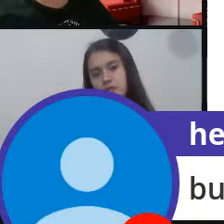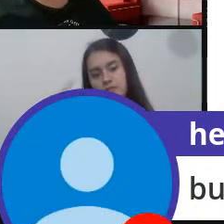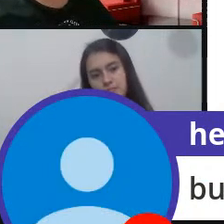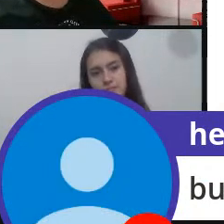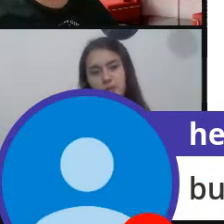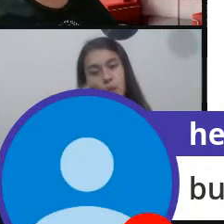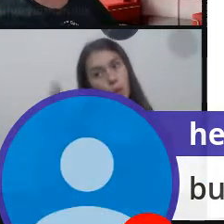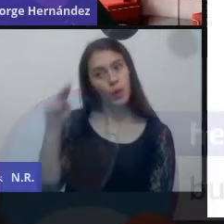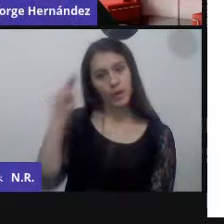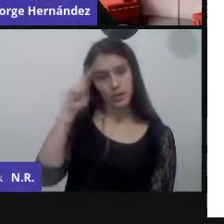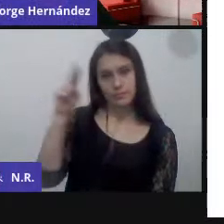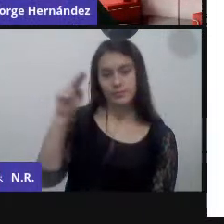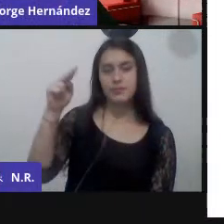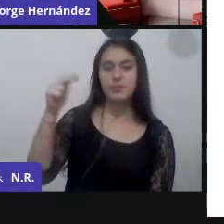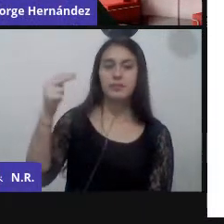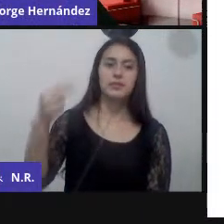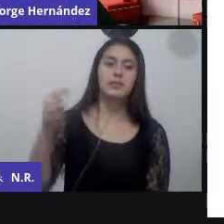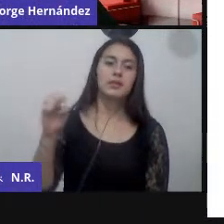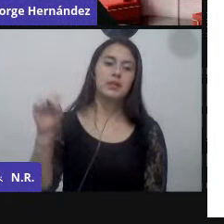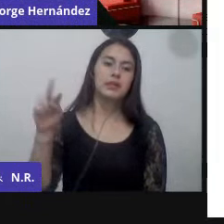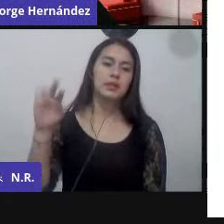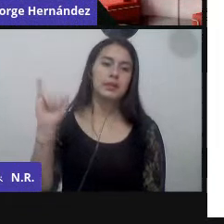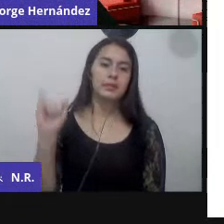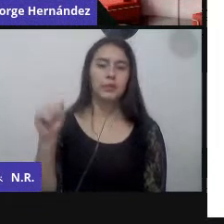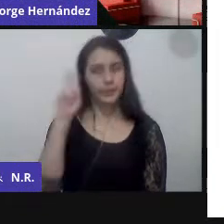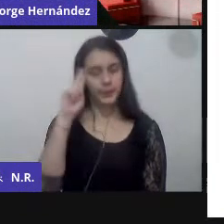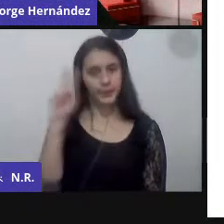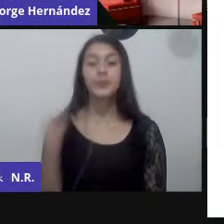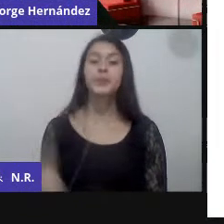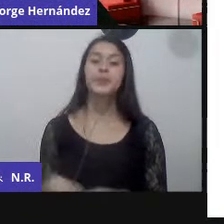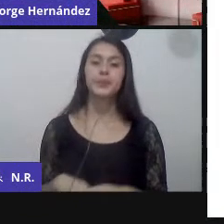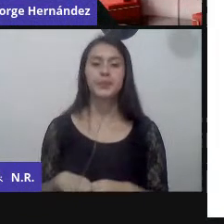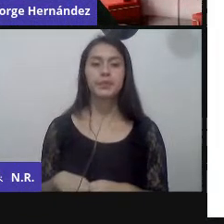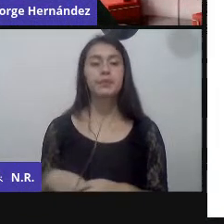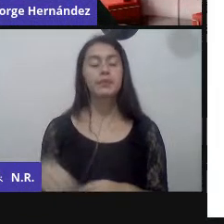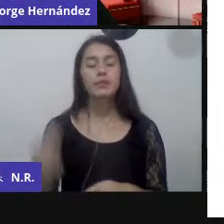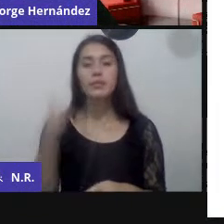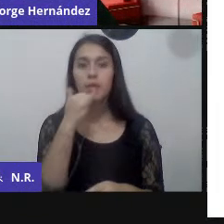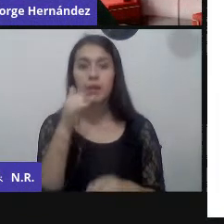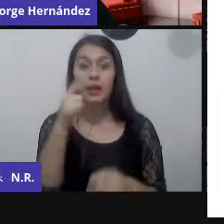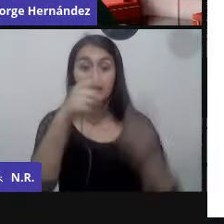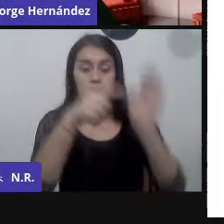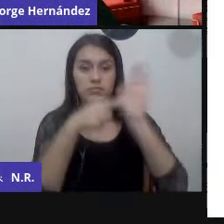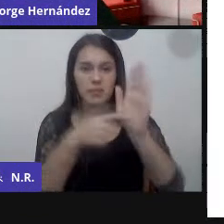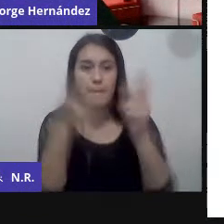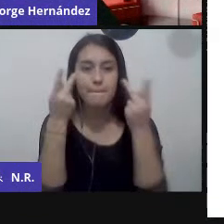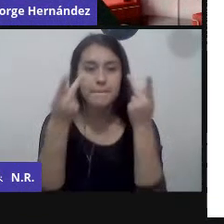Henry, buenas tardes para todos los que están llegando. Entonces, este es el identificador visual